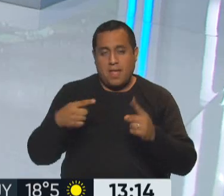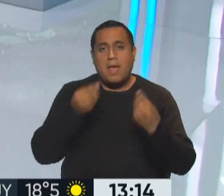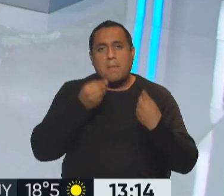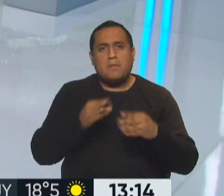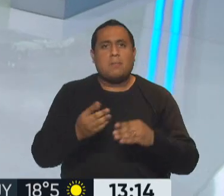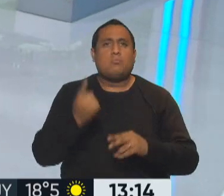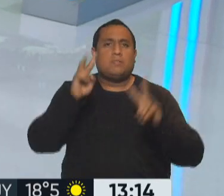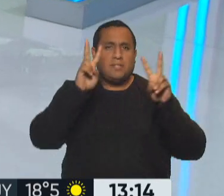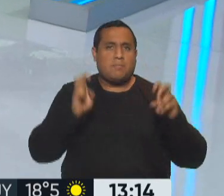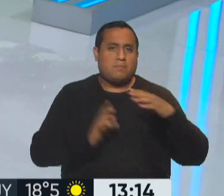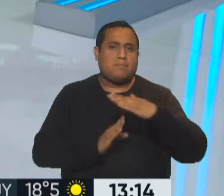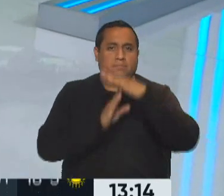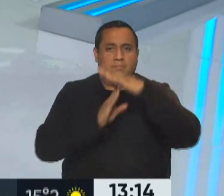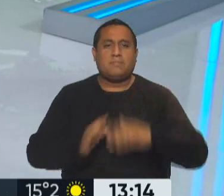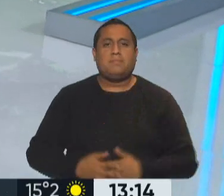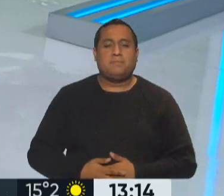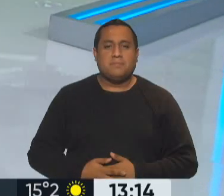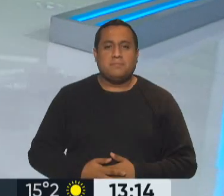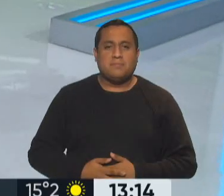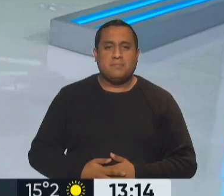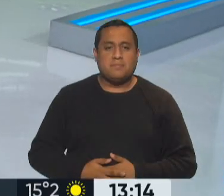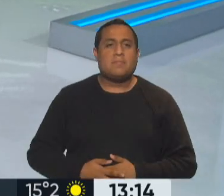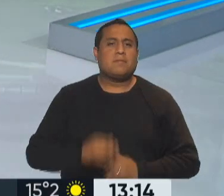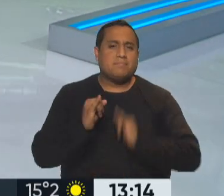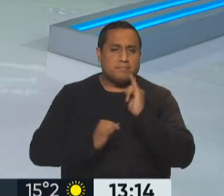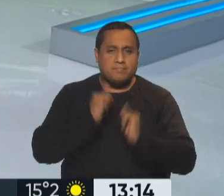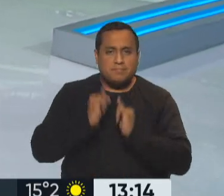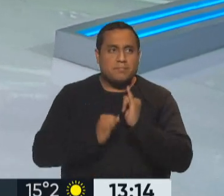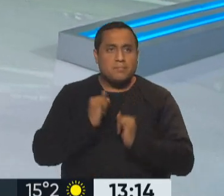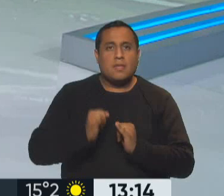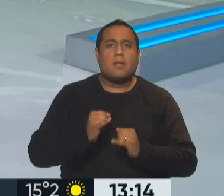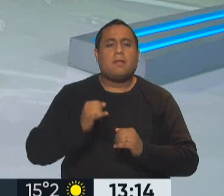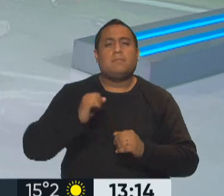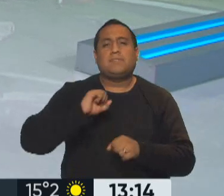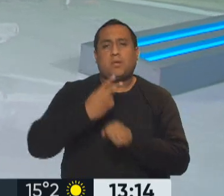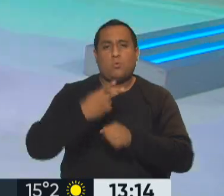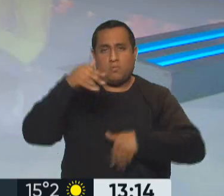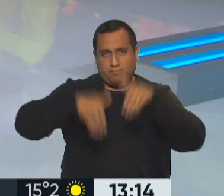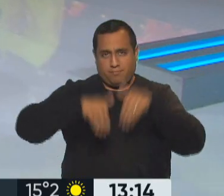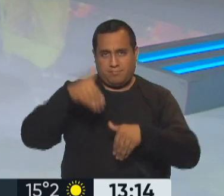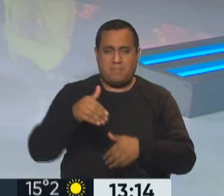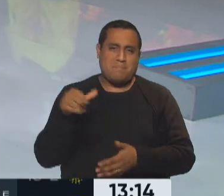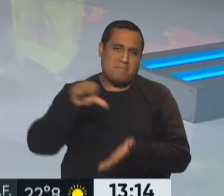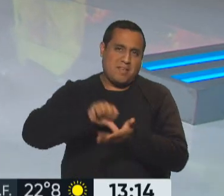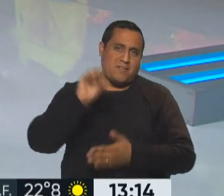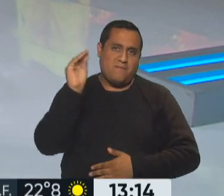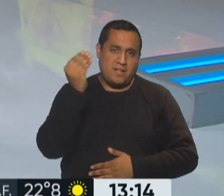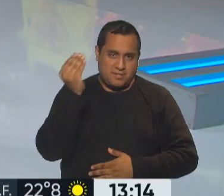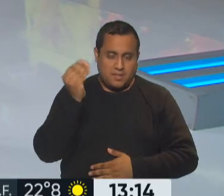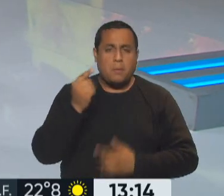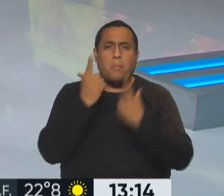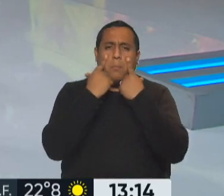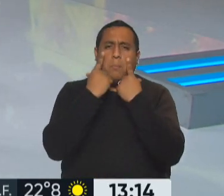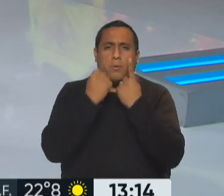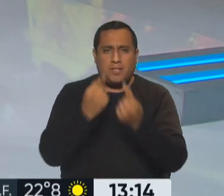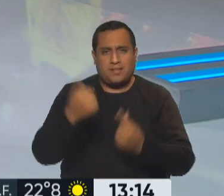con uno de los temas de la jornada y está vinculado con, bueno, las derivaciones del balotaje, de la segunda vuelta. Exacto. En Brasil. En este caso, las protestas